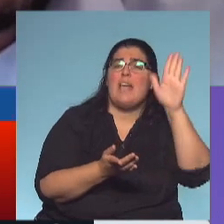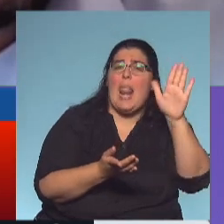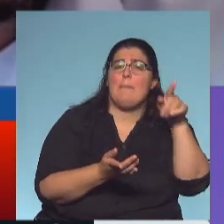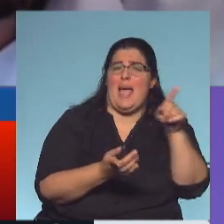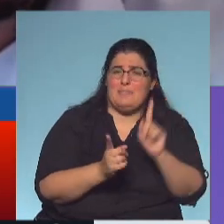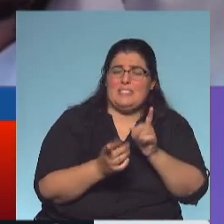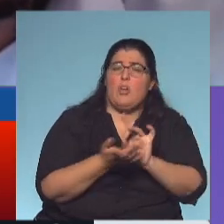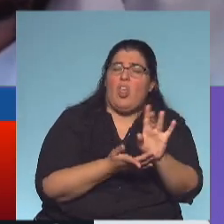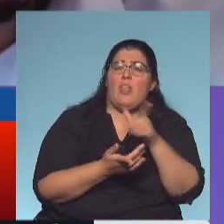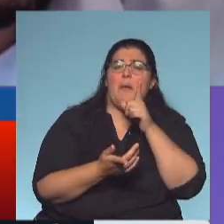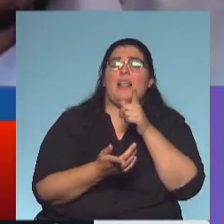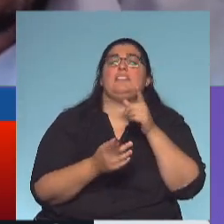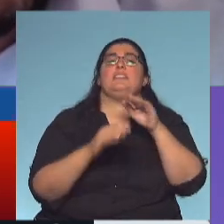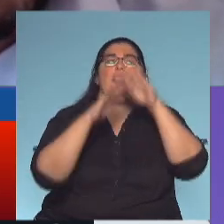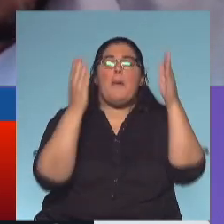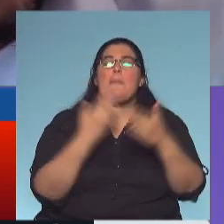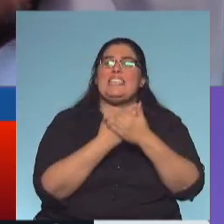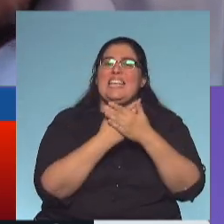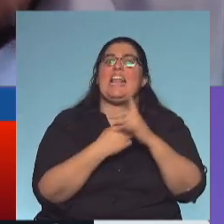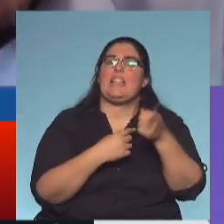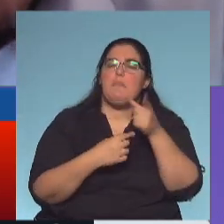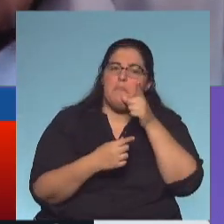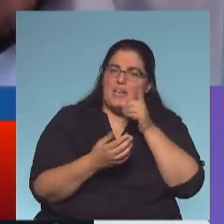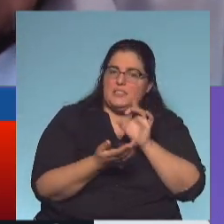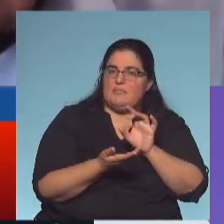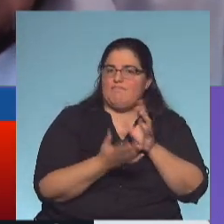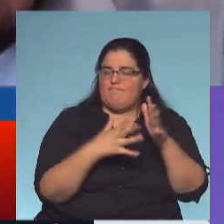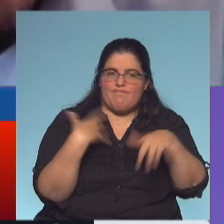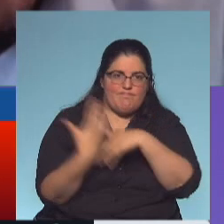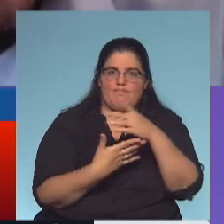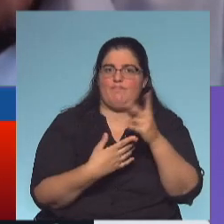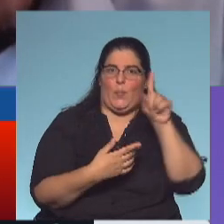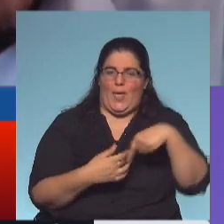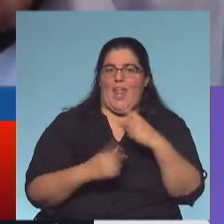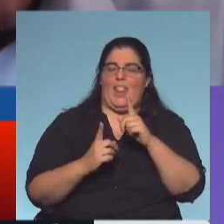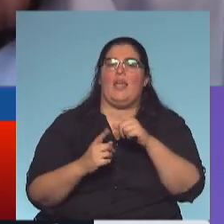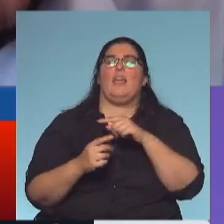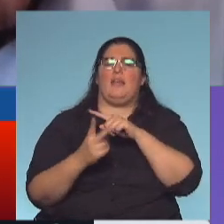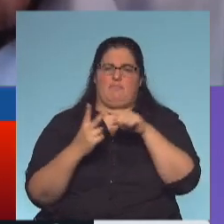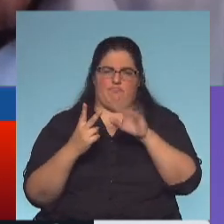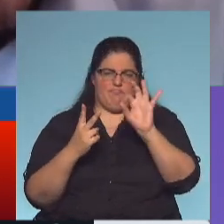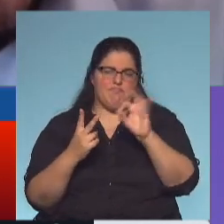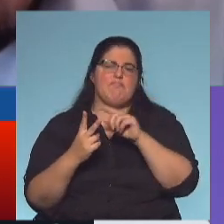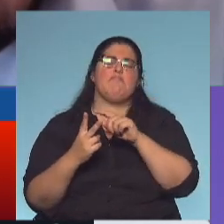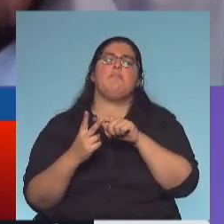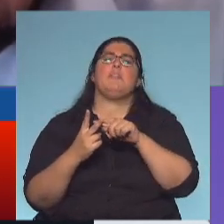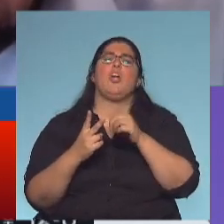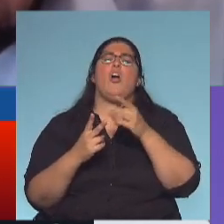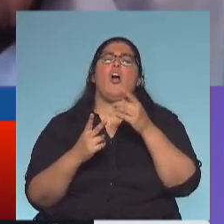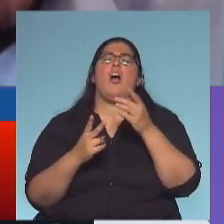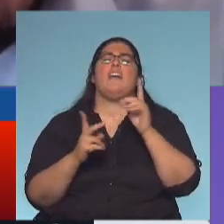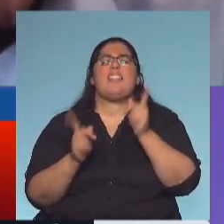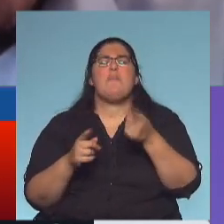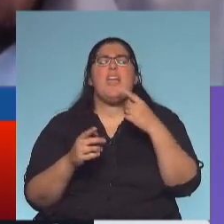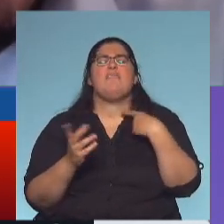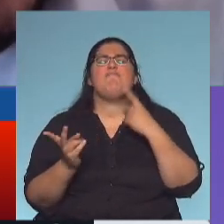cruzadas que se produjeron cerca de la mezquita. Ahora, ¿qué había en el fondo para que estos dos episodios, que no dejan de ser episodios puntuales,